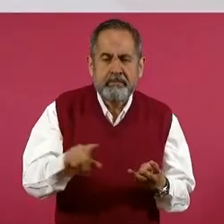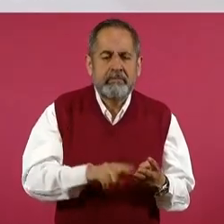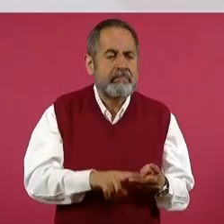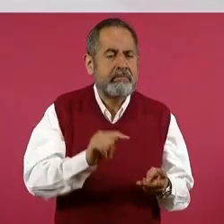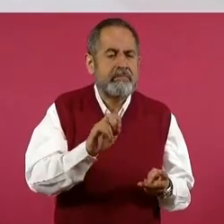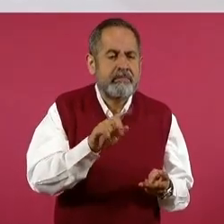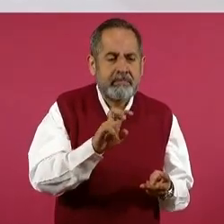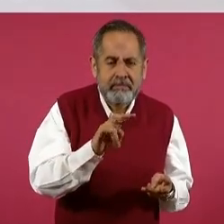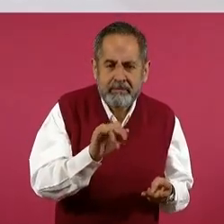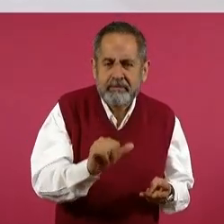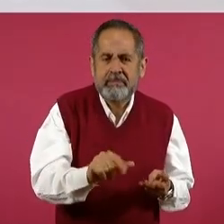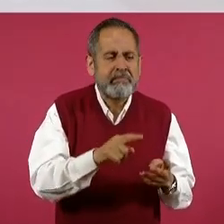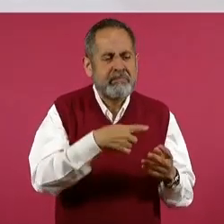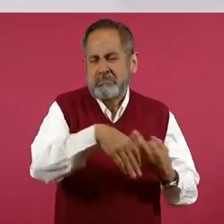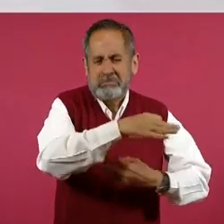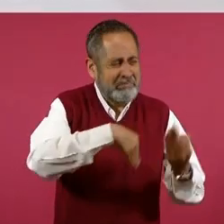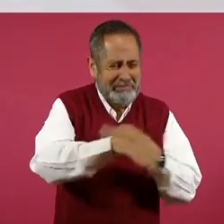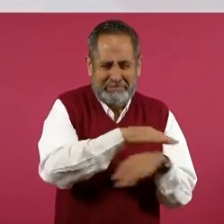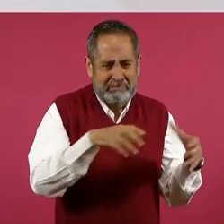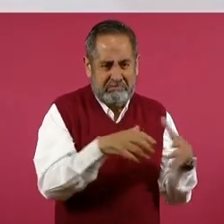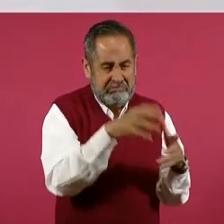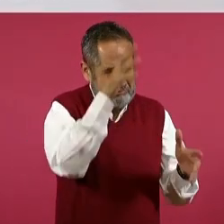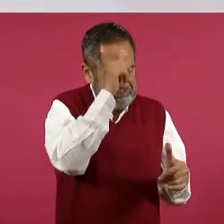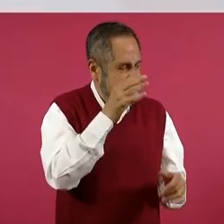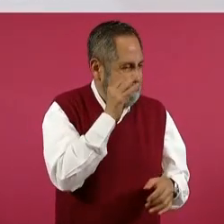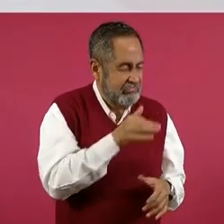Televisa, todos.